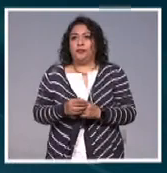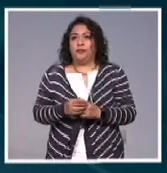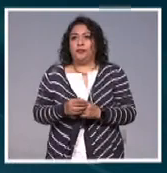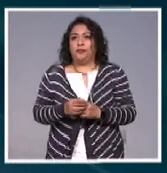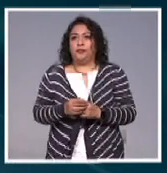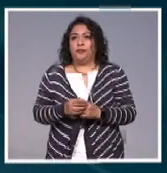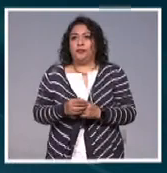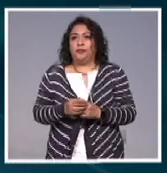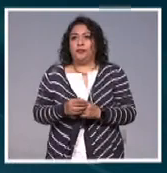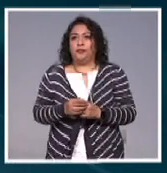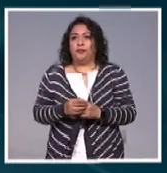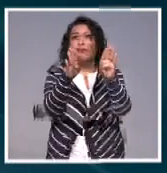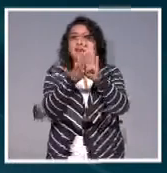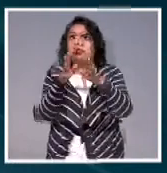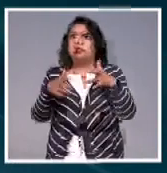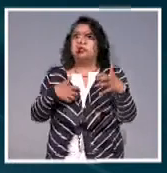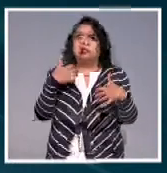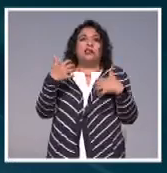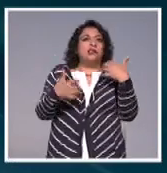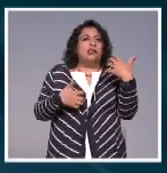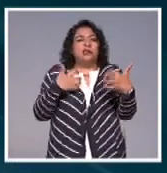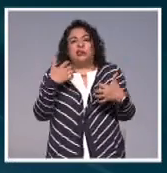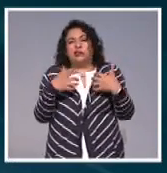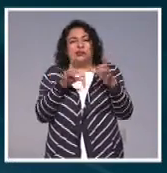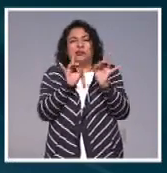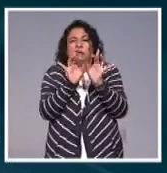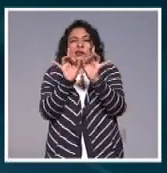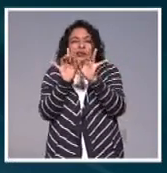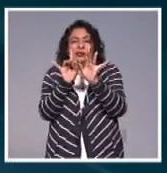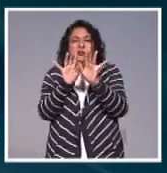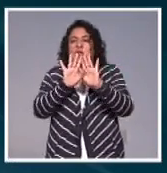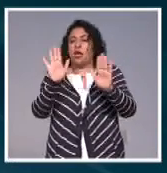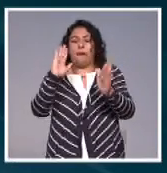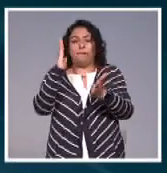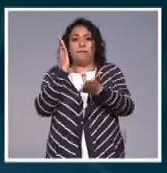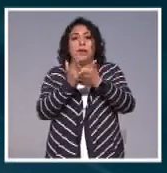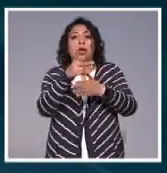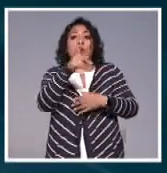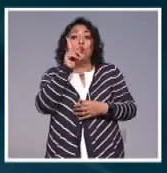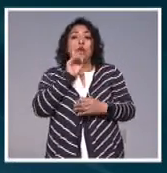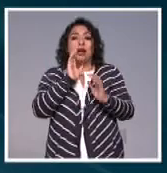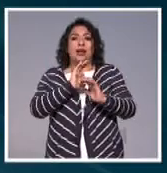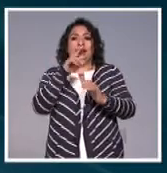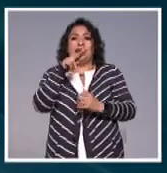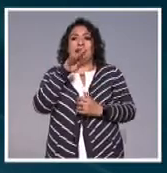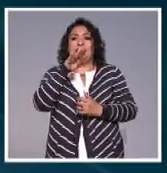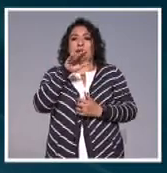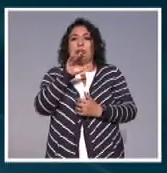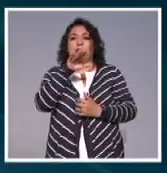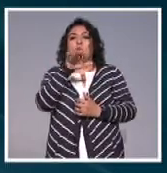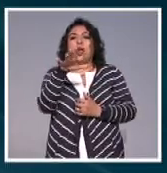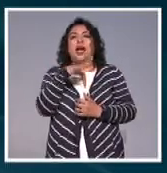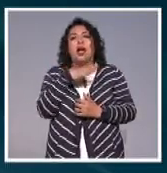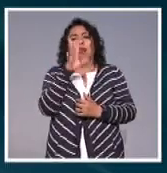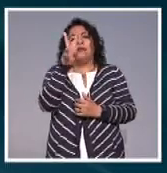Para superar el encierro, la ansiedad y todos los efectos que ha dejado la pandemia, la soprano mexicana Nivia Muré